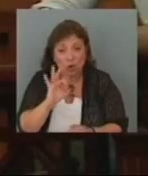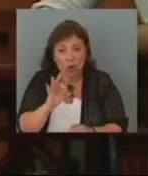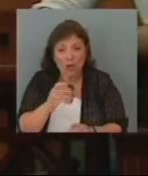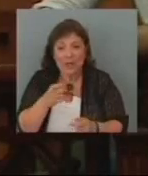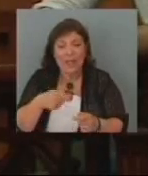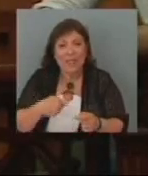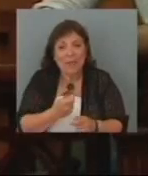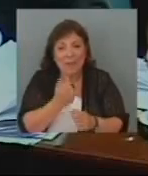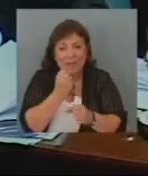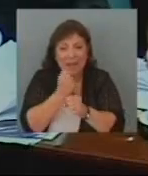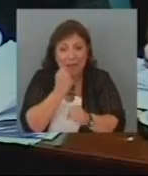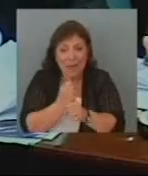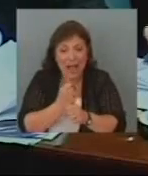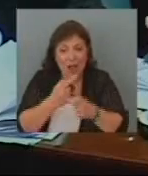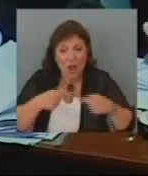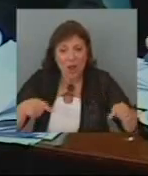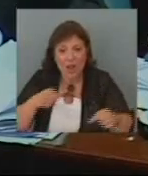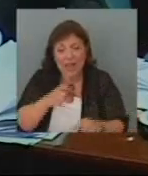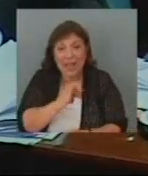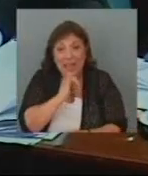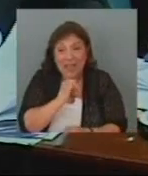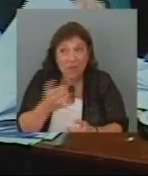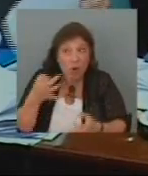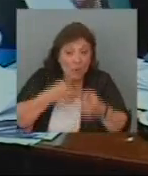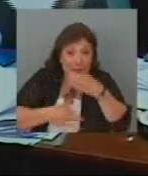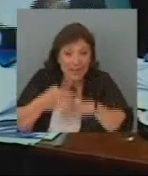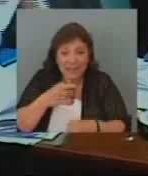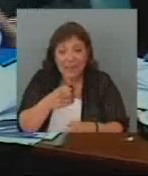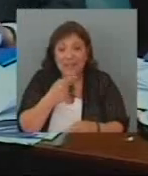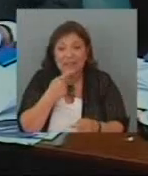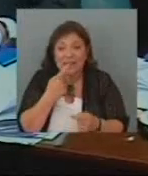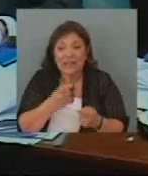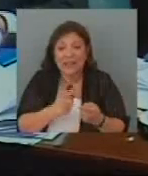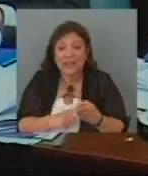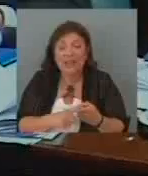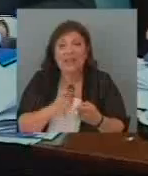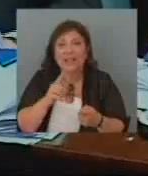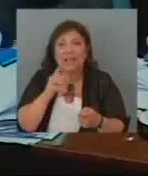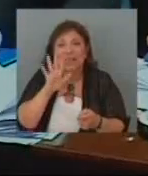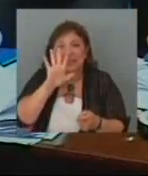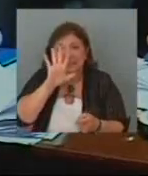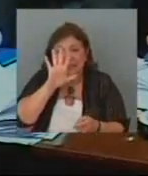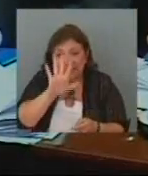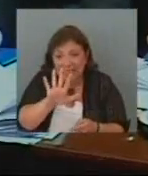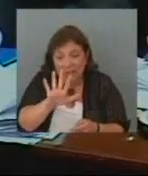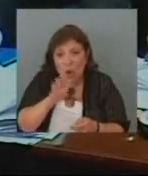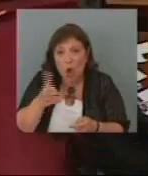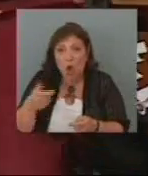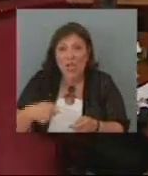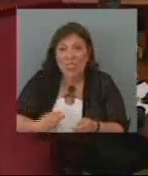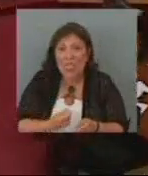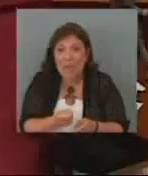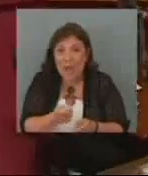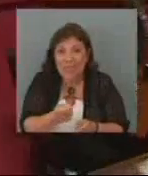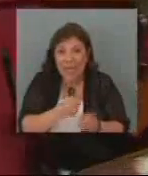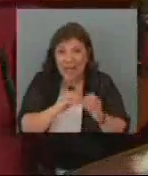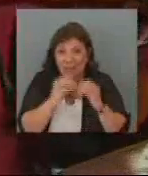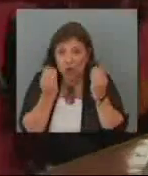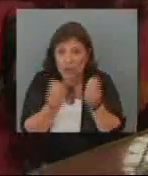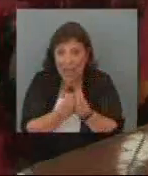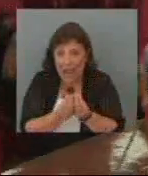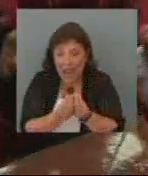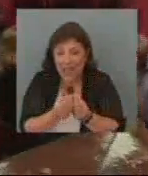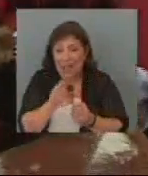demandas laborales contra Pluna. La información que yo tengo es que se trata de 5 demandas. En total se trata